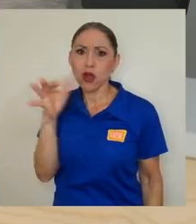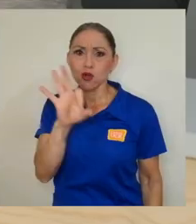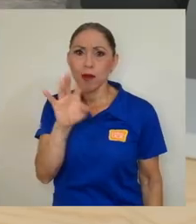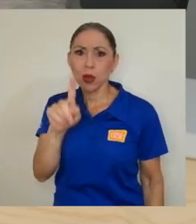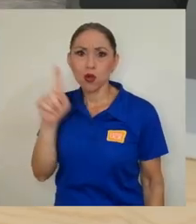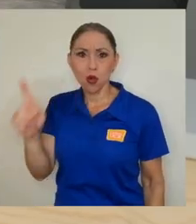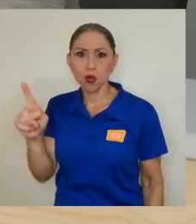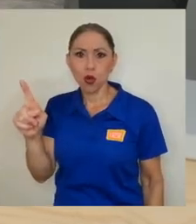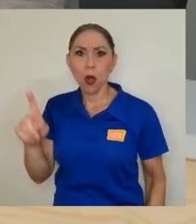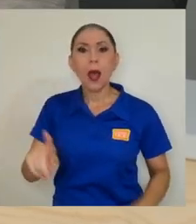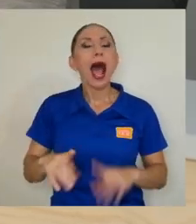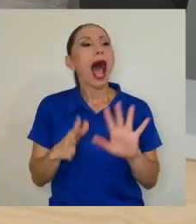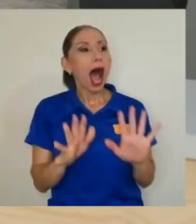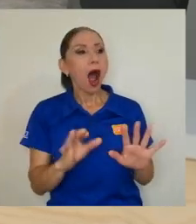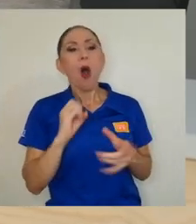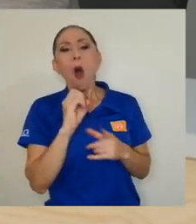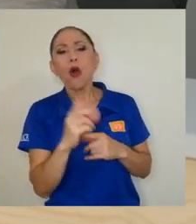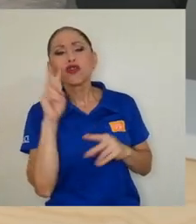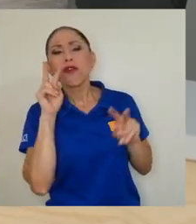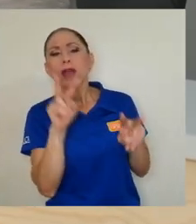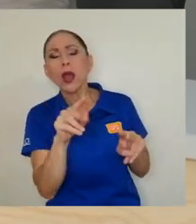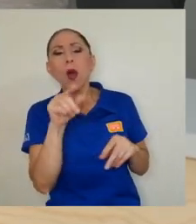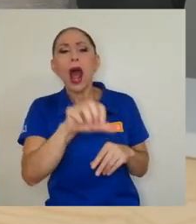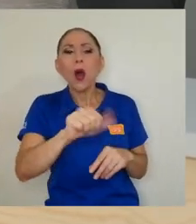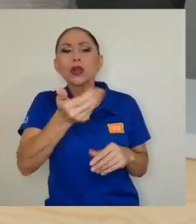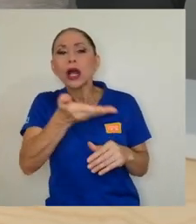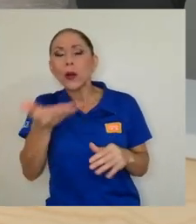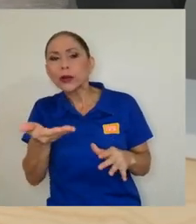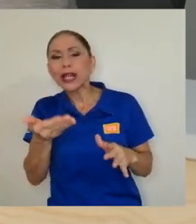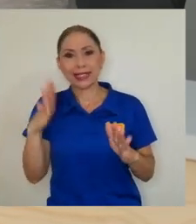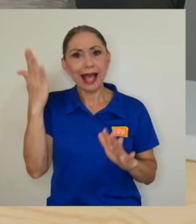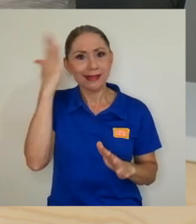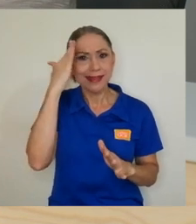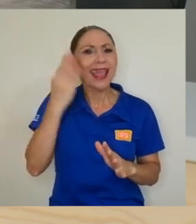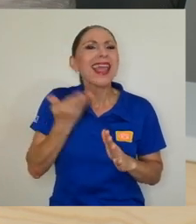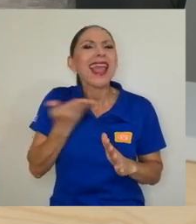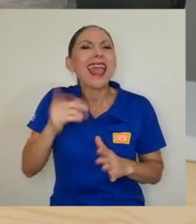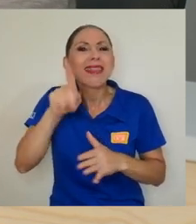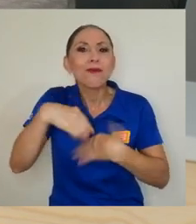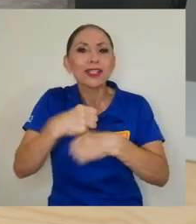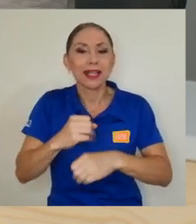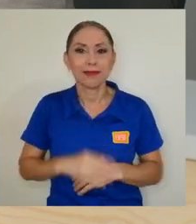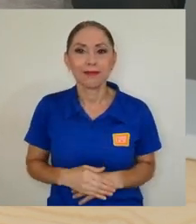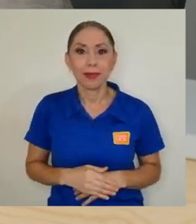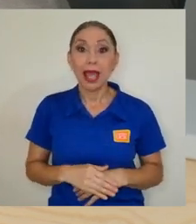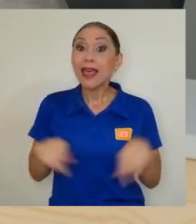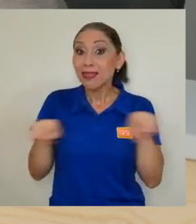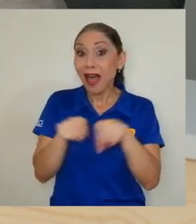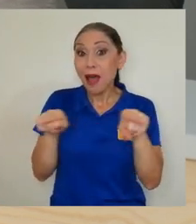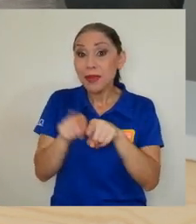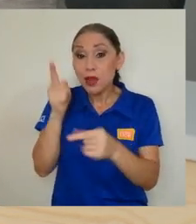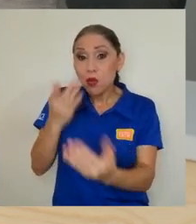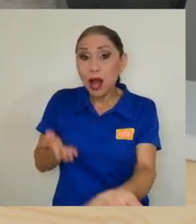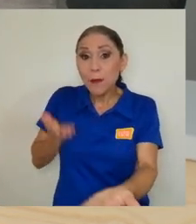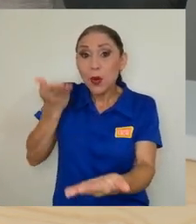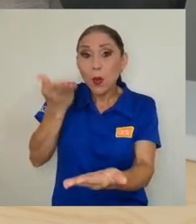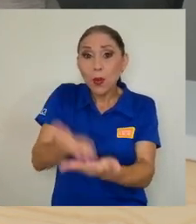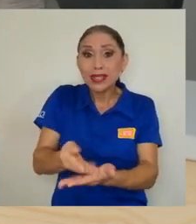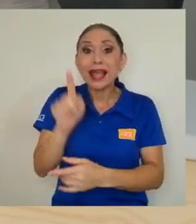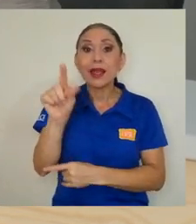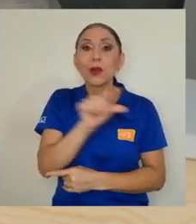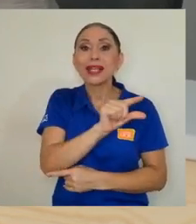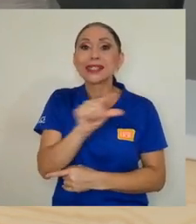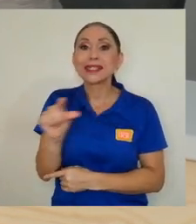911. Pero si es esto otro y es de una sede, entonces hay que hacer esto otro. Finalmente, existe también una propuesta de una semana